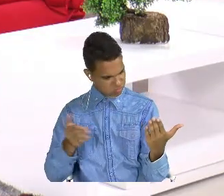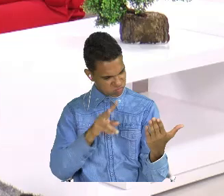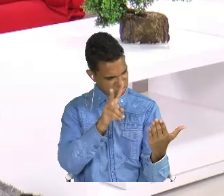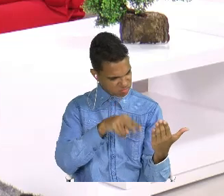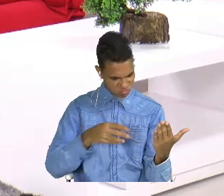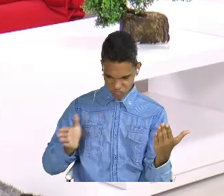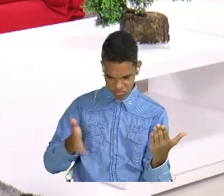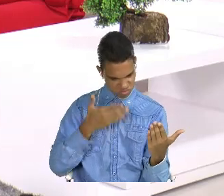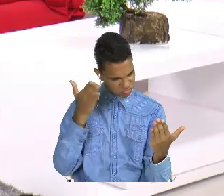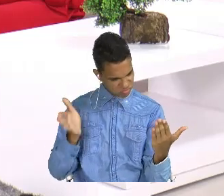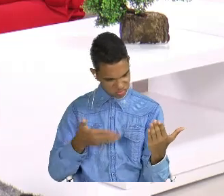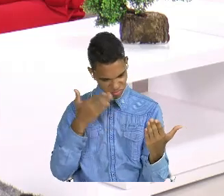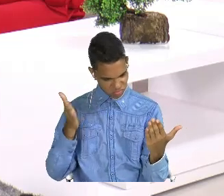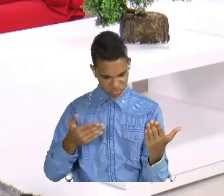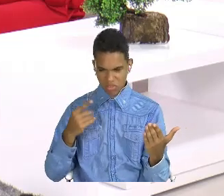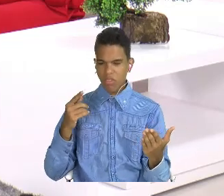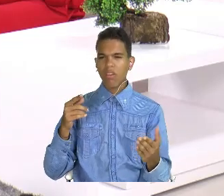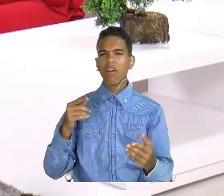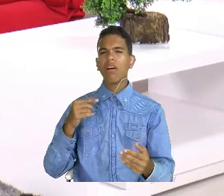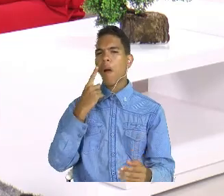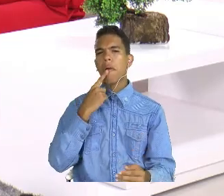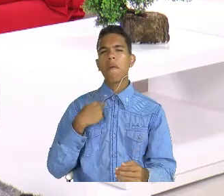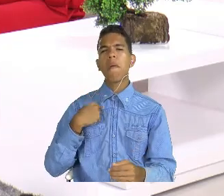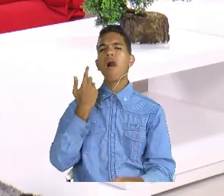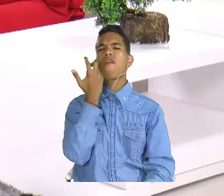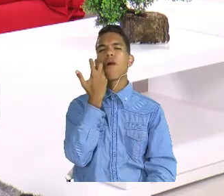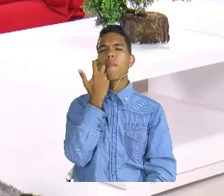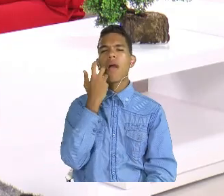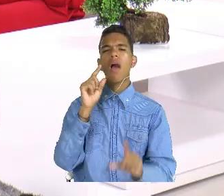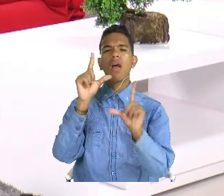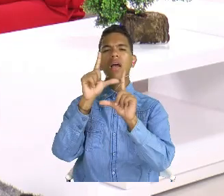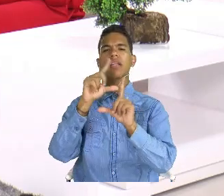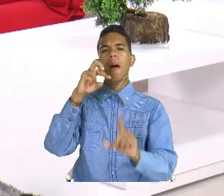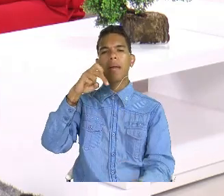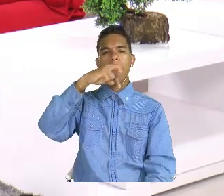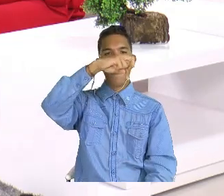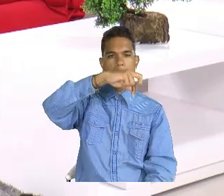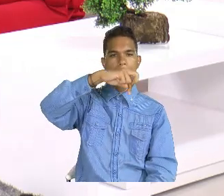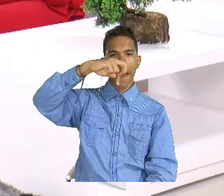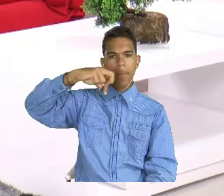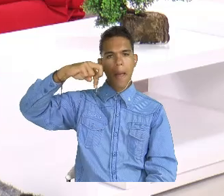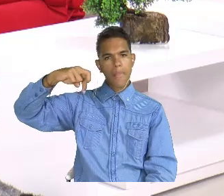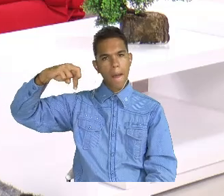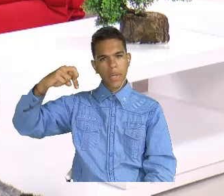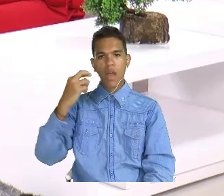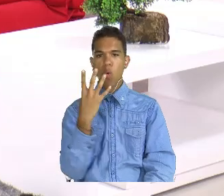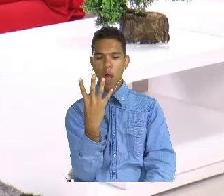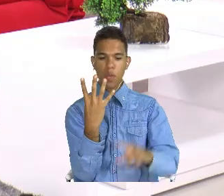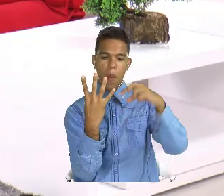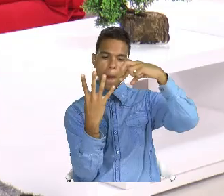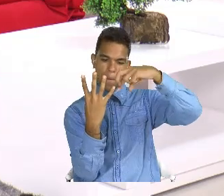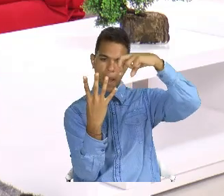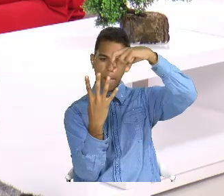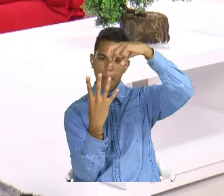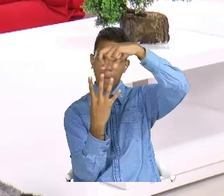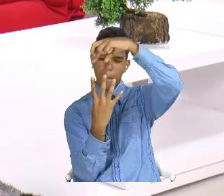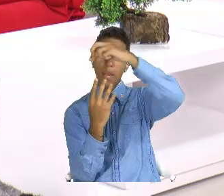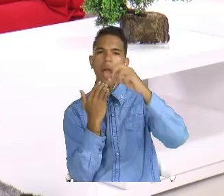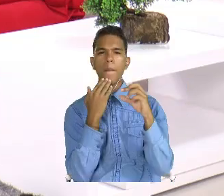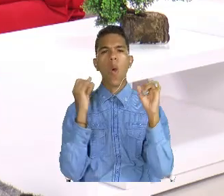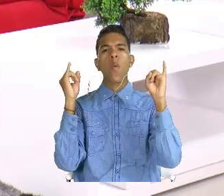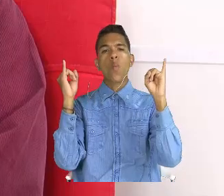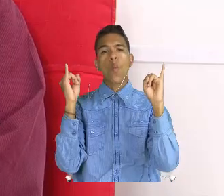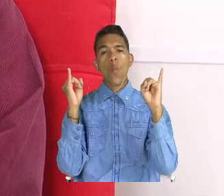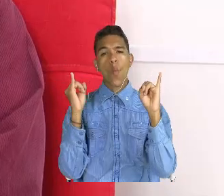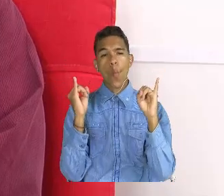es la enfermedad de las 4 P's. ¿Sí? La pérdida de peso, que muchos dirán, pero si un paciente obeso, ¿cómo no? Sí, los